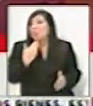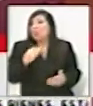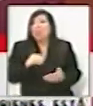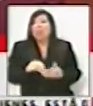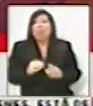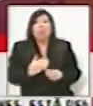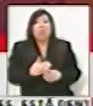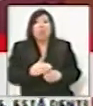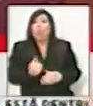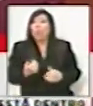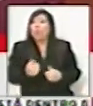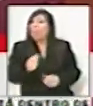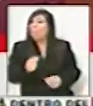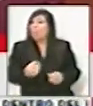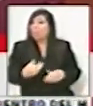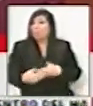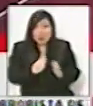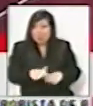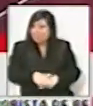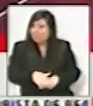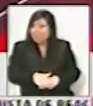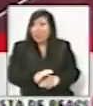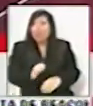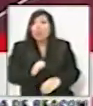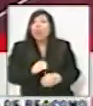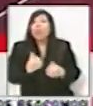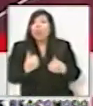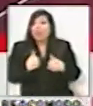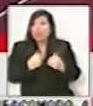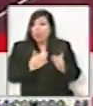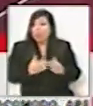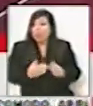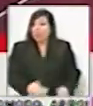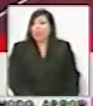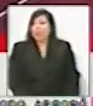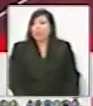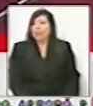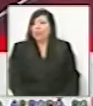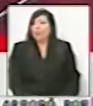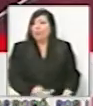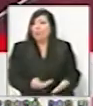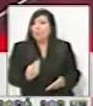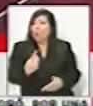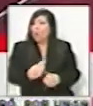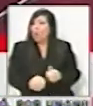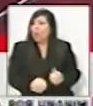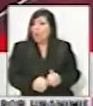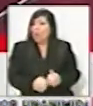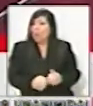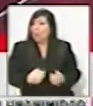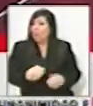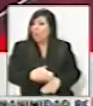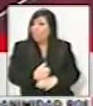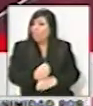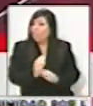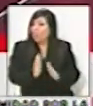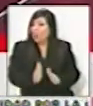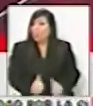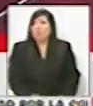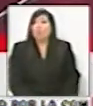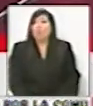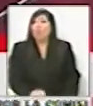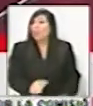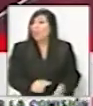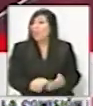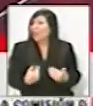que no participen nuevas personas en el proceso electoral. Yo tengo una organización, presidenta, que lleva más de un año en un proceso de formación. Entonces, no